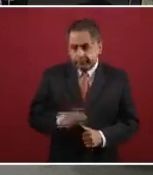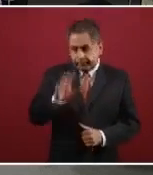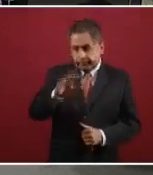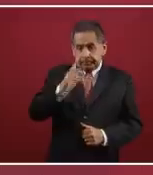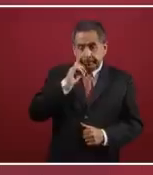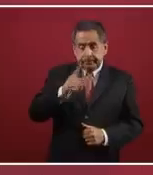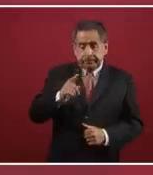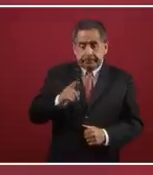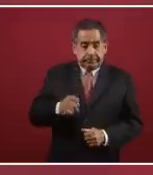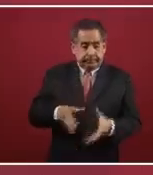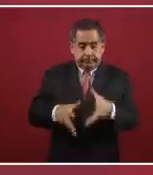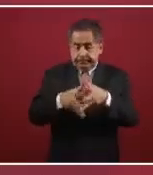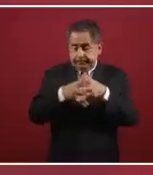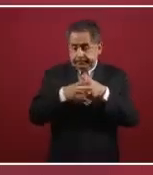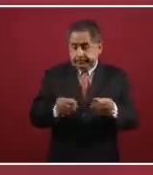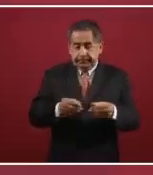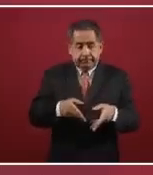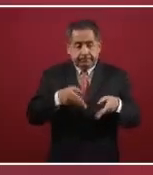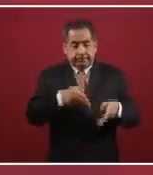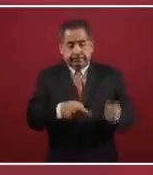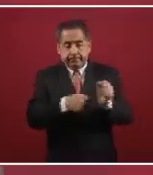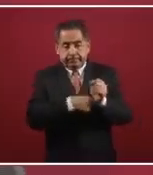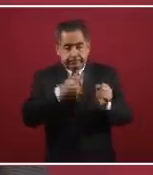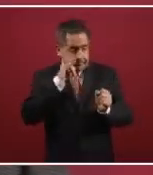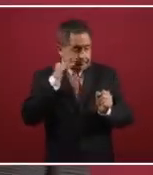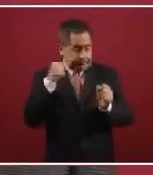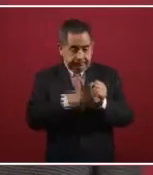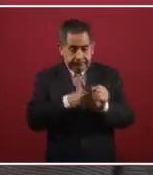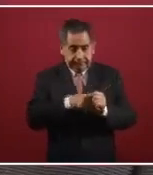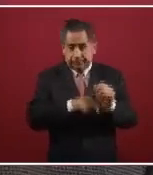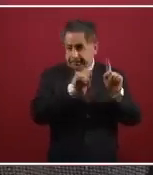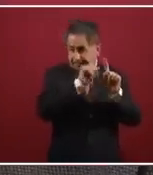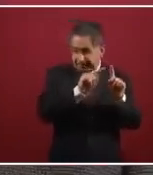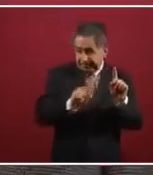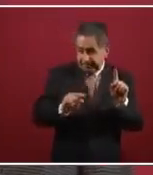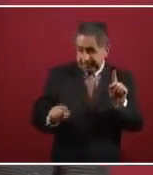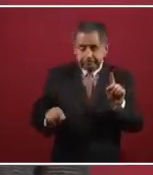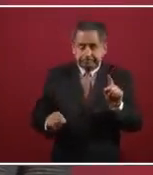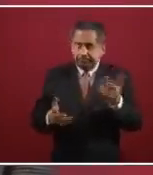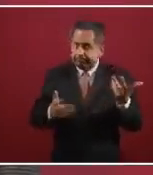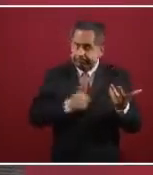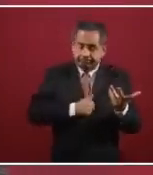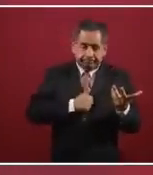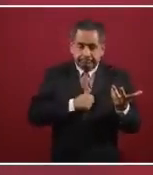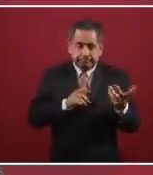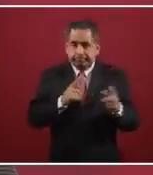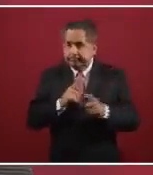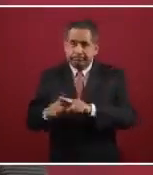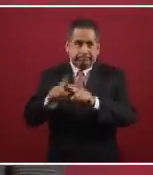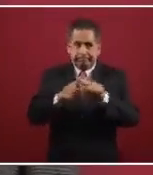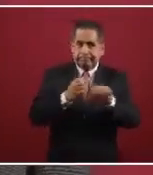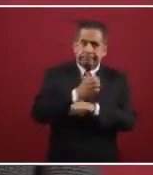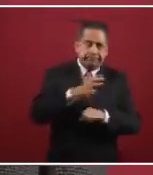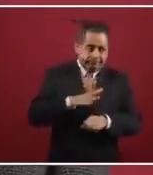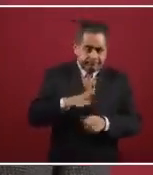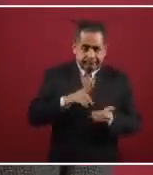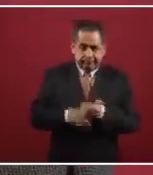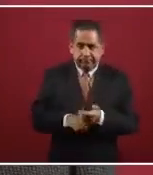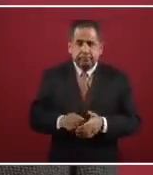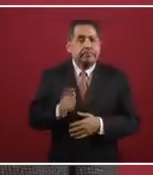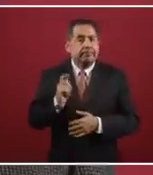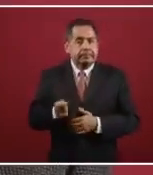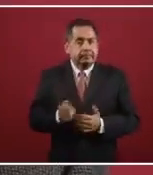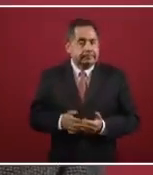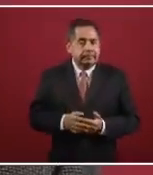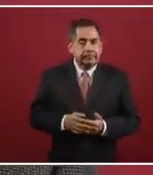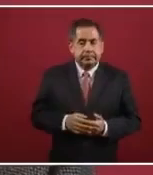de la desaparición y de las fosas clandestinas es un fenómeno que se ha presentado lamentablemente en todas las entidades de la República, el